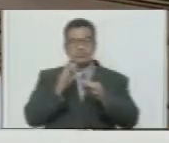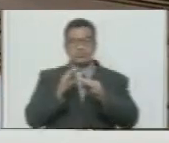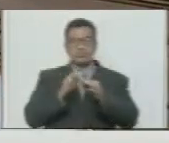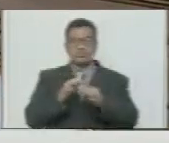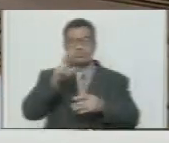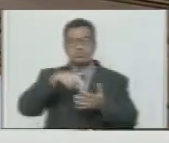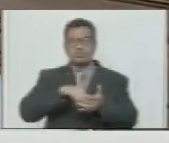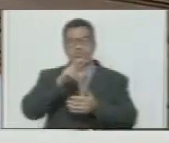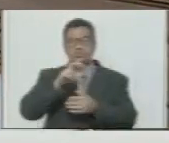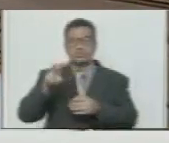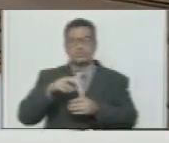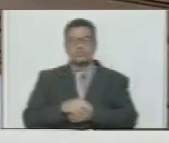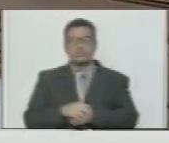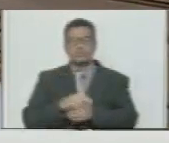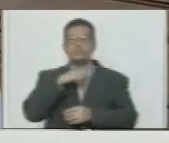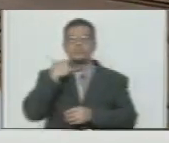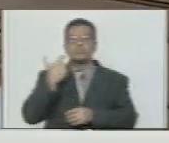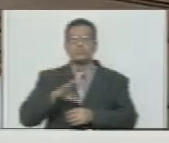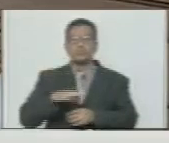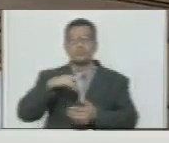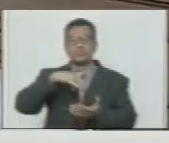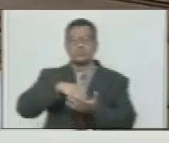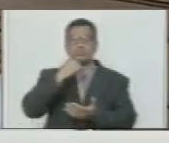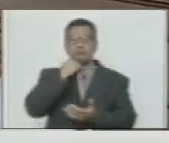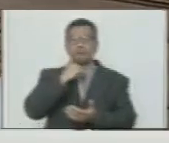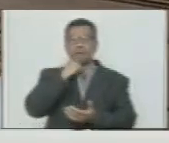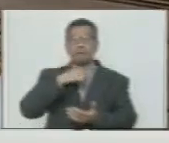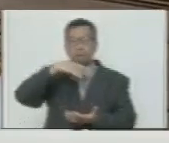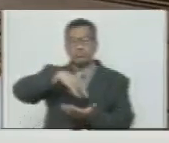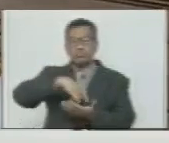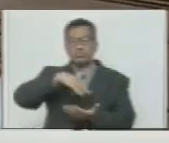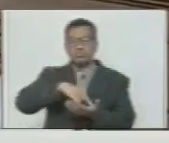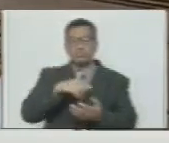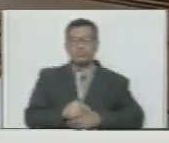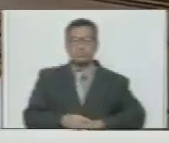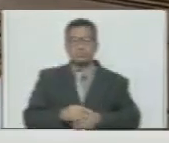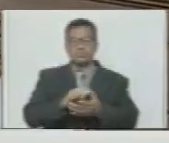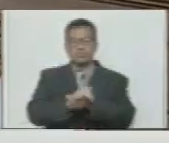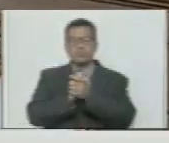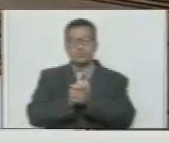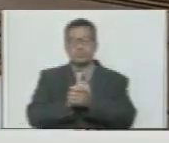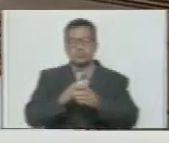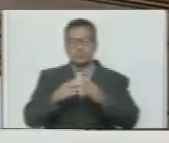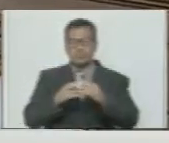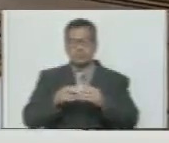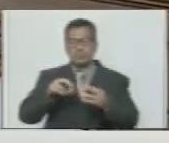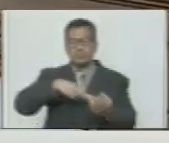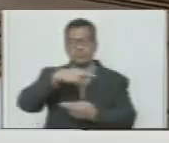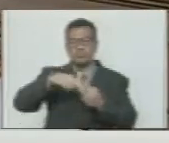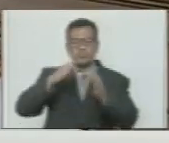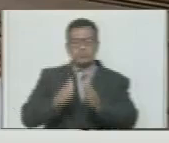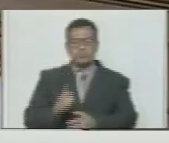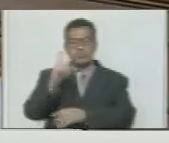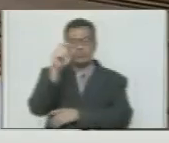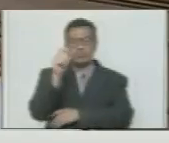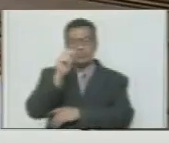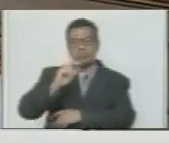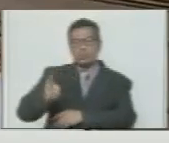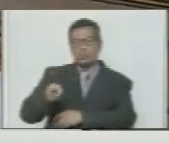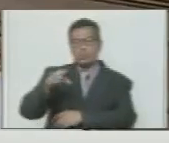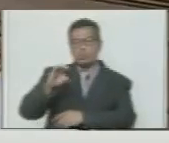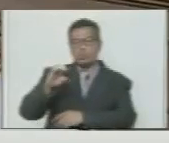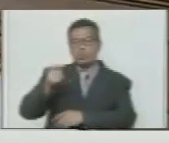16 de septiembre de 2022 fallece en la ciudad de Valencia, Estado Carabobo, el camarada y compatriota revolucionario